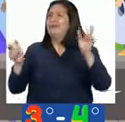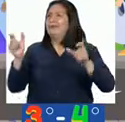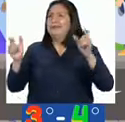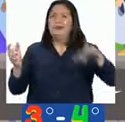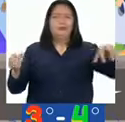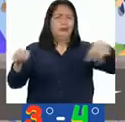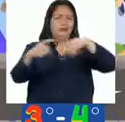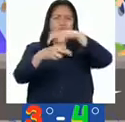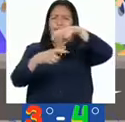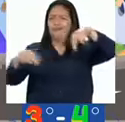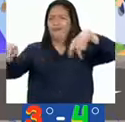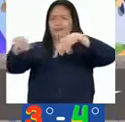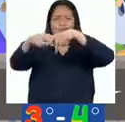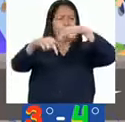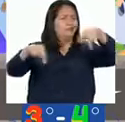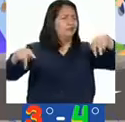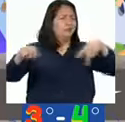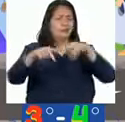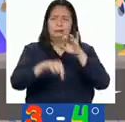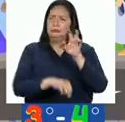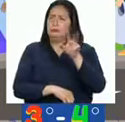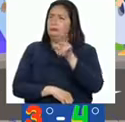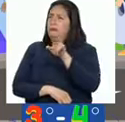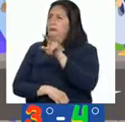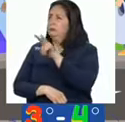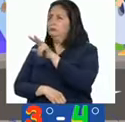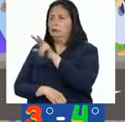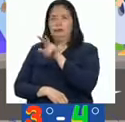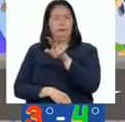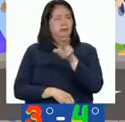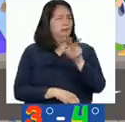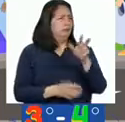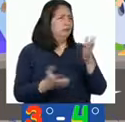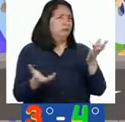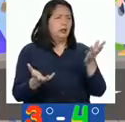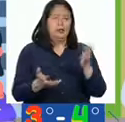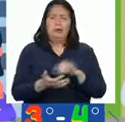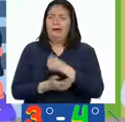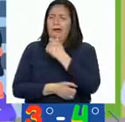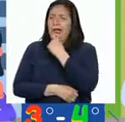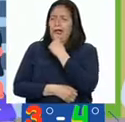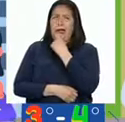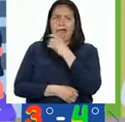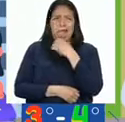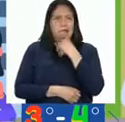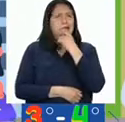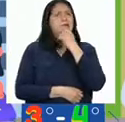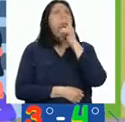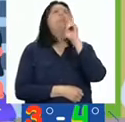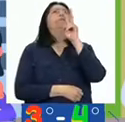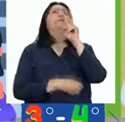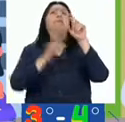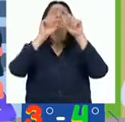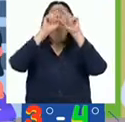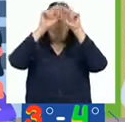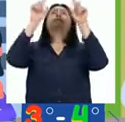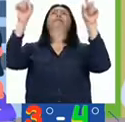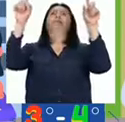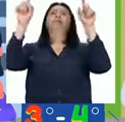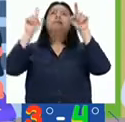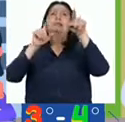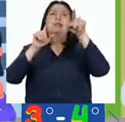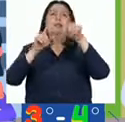alrededor. Pablo observa a todo el mundo. Pablo alza la cabeza y observa un cartel que